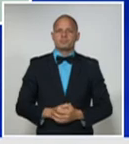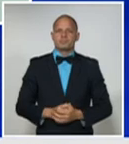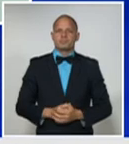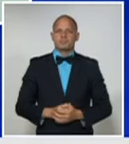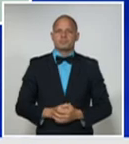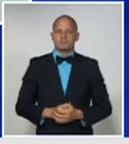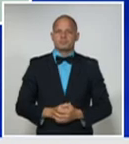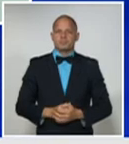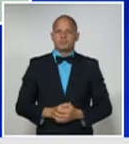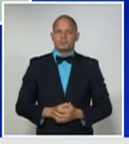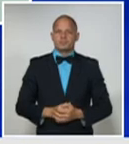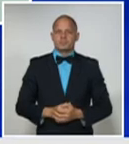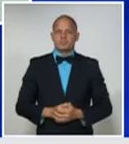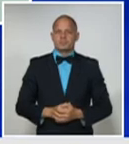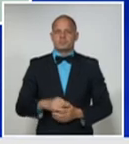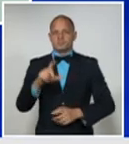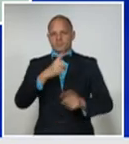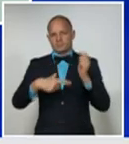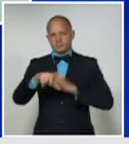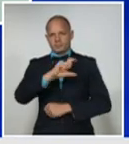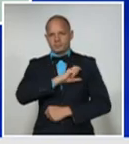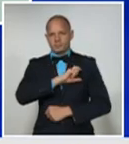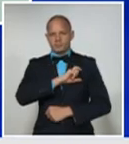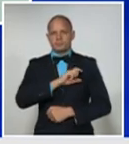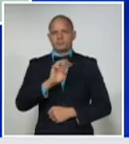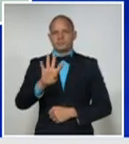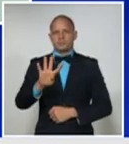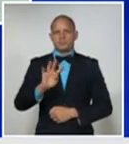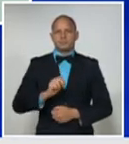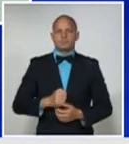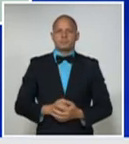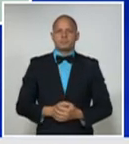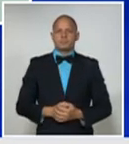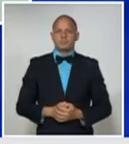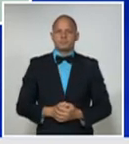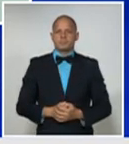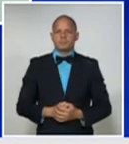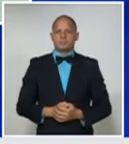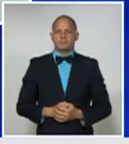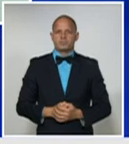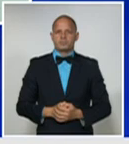Songolamaya 5 y del municipio Contramaestre 4.